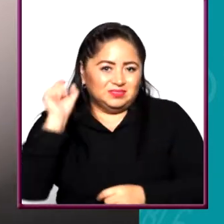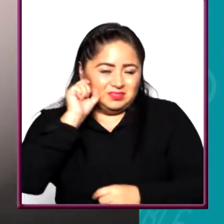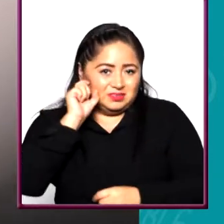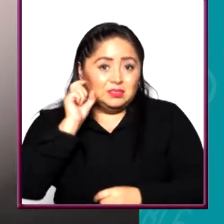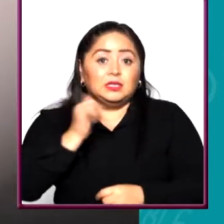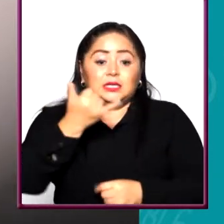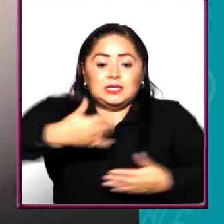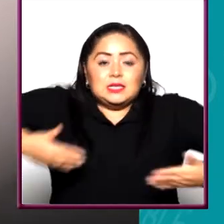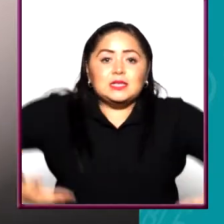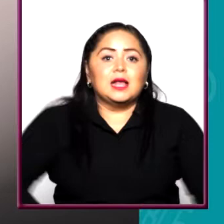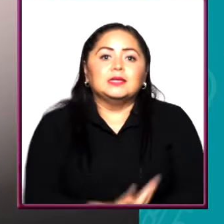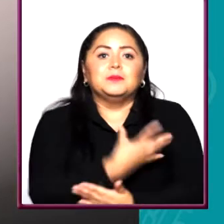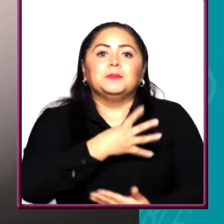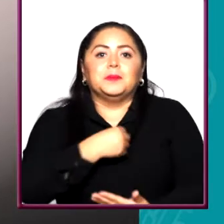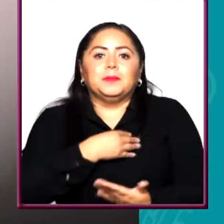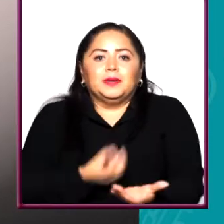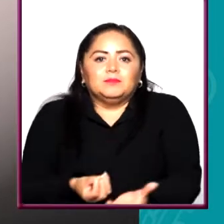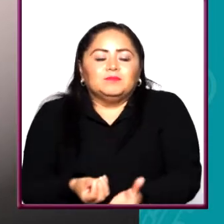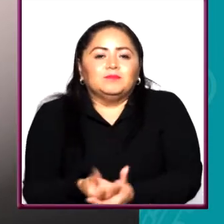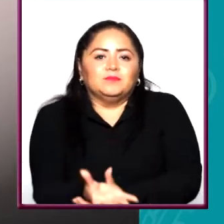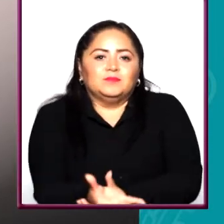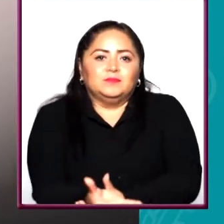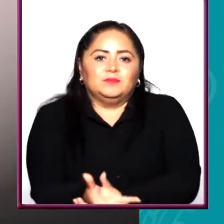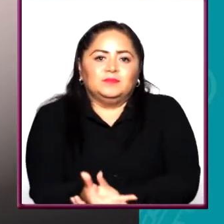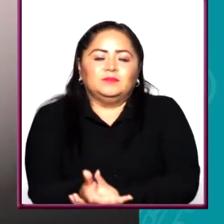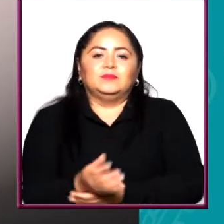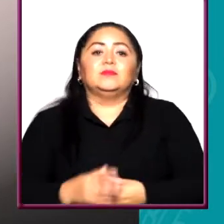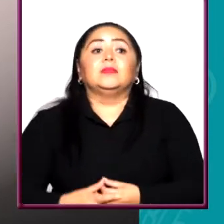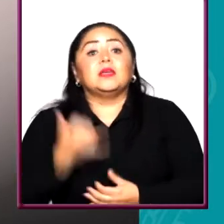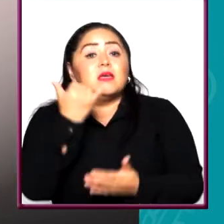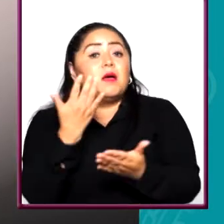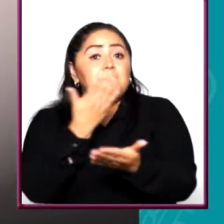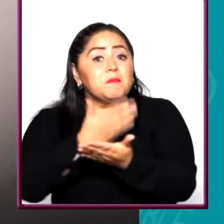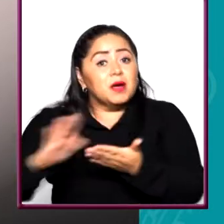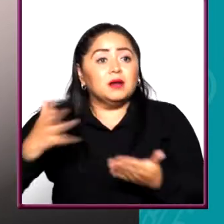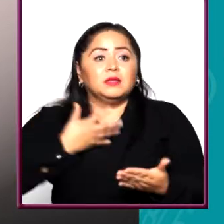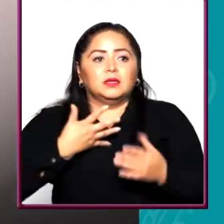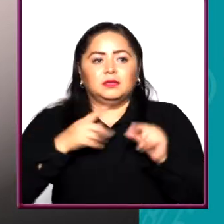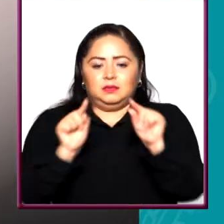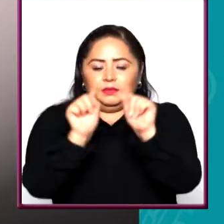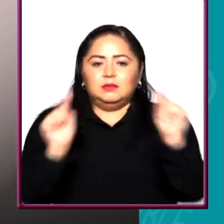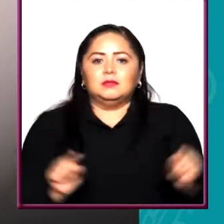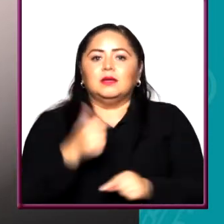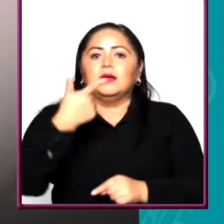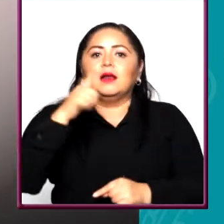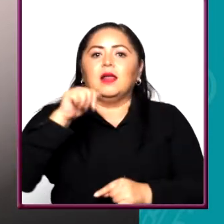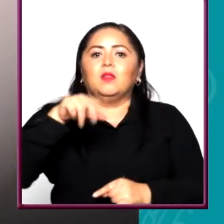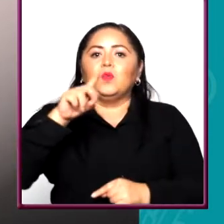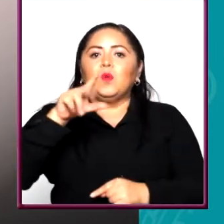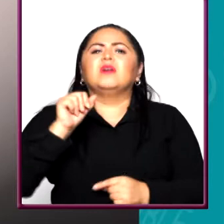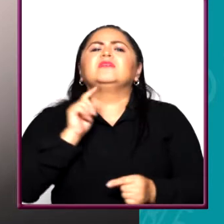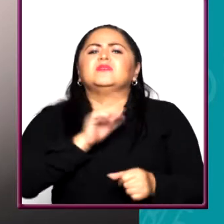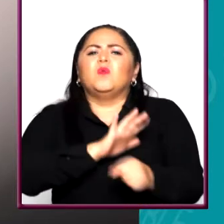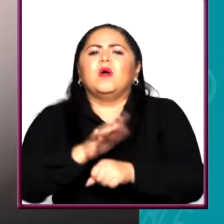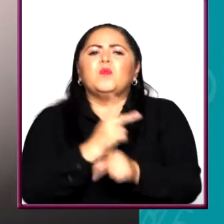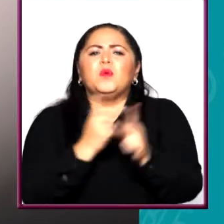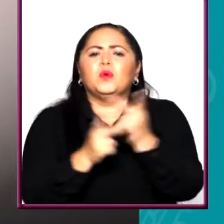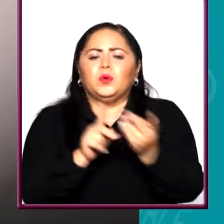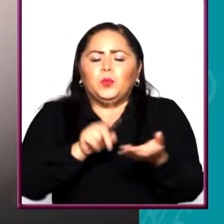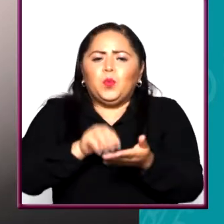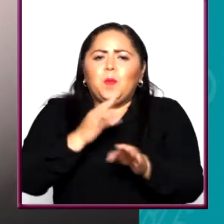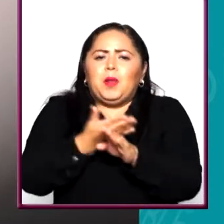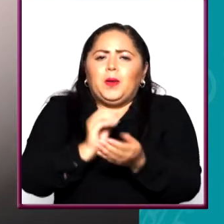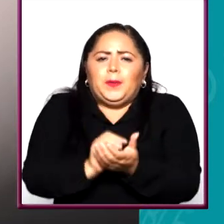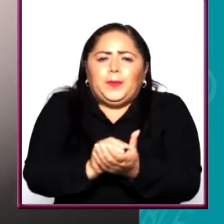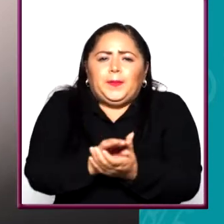sexual. Y nace el bebé en el parto normal. Además están las glándulas de Bartholin, cuya función es producir